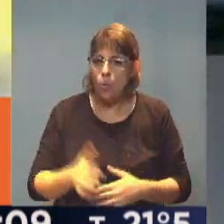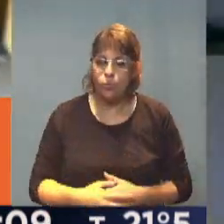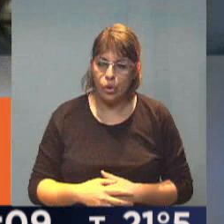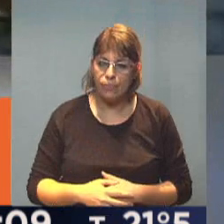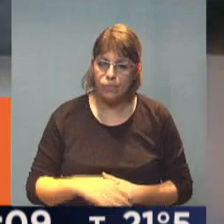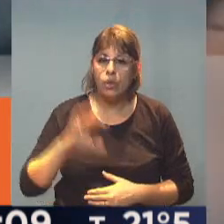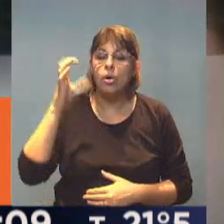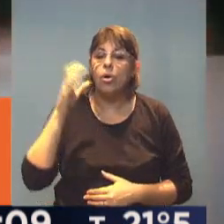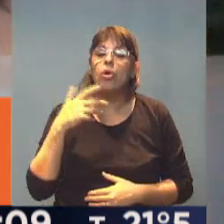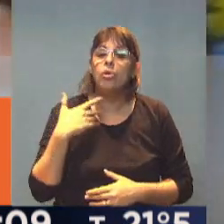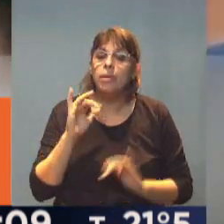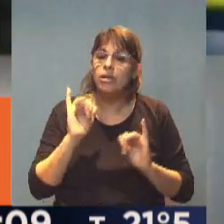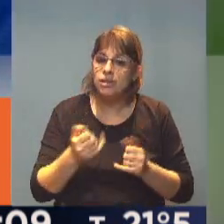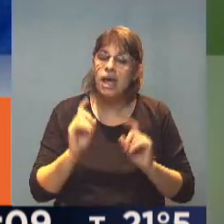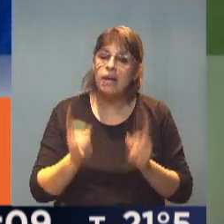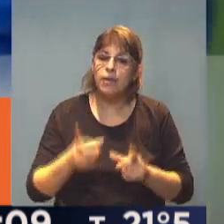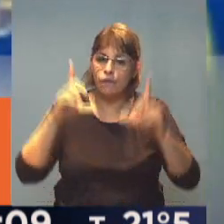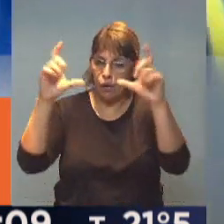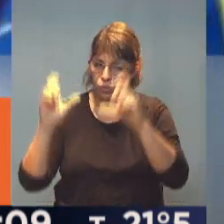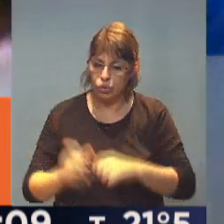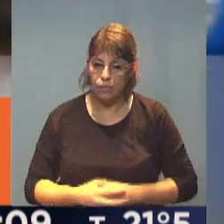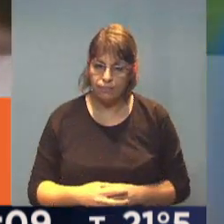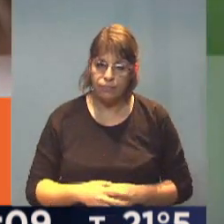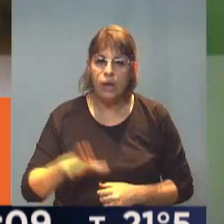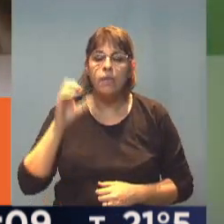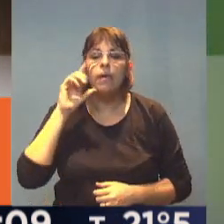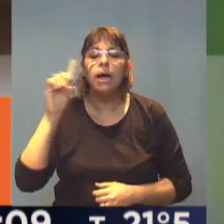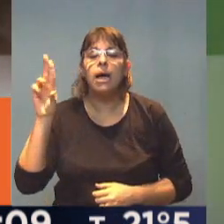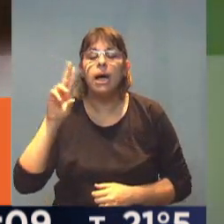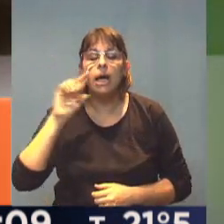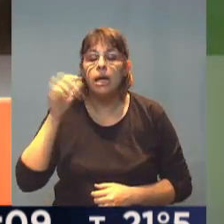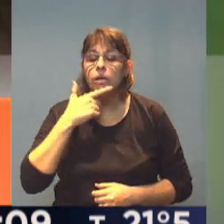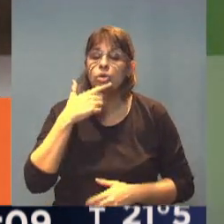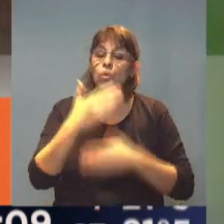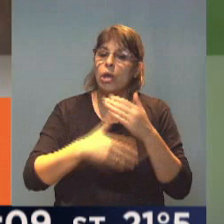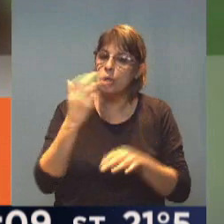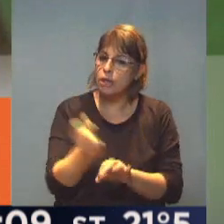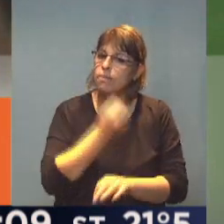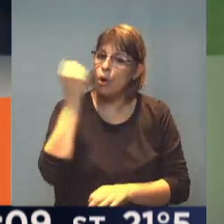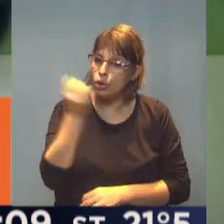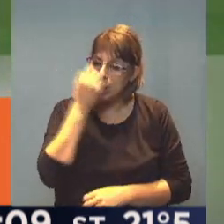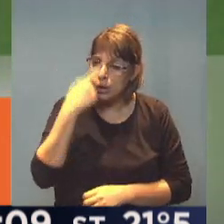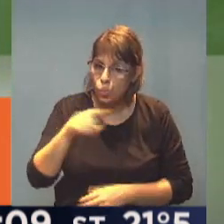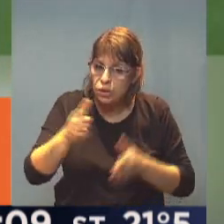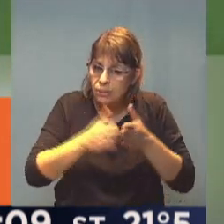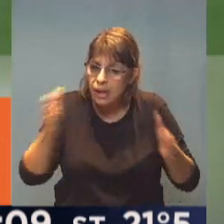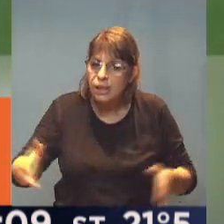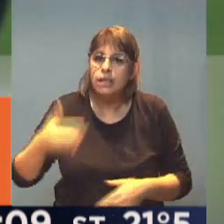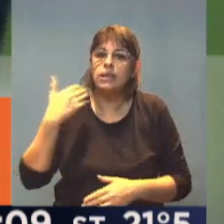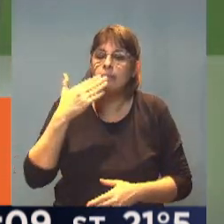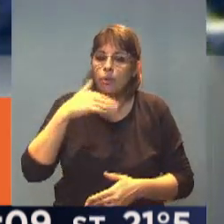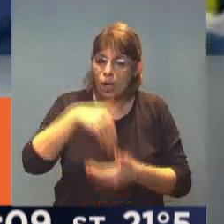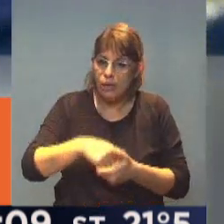colombianos? Especialmente Barrios, que fue un jugador fundamental en la última etapa de Boca.